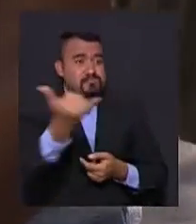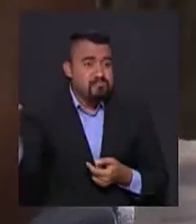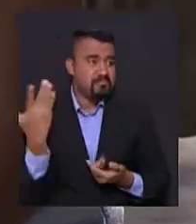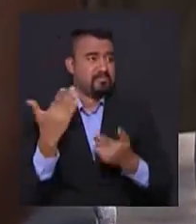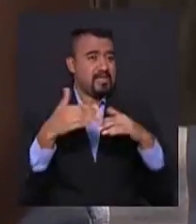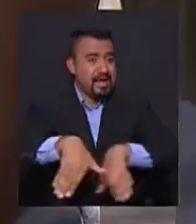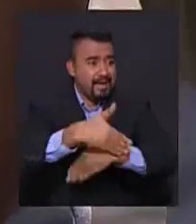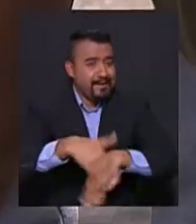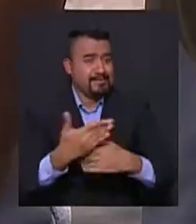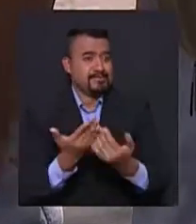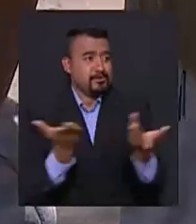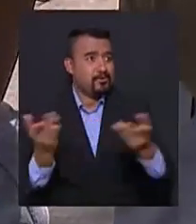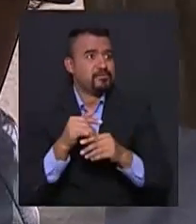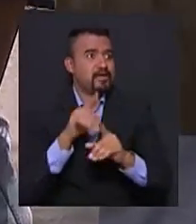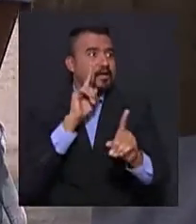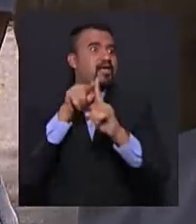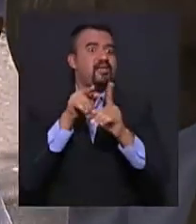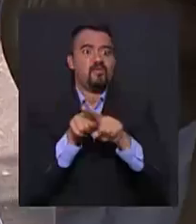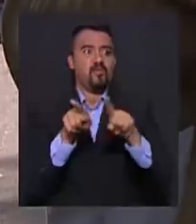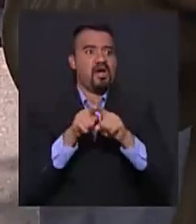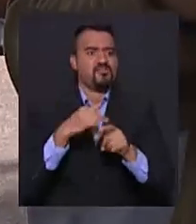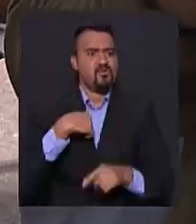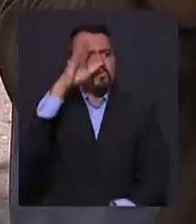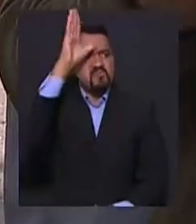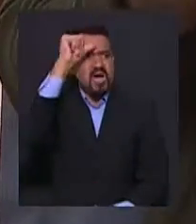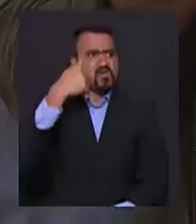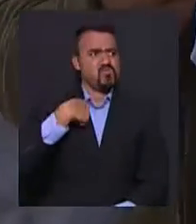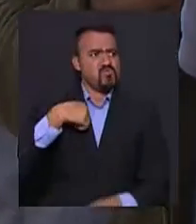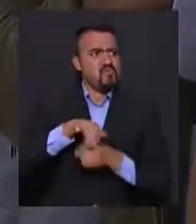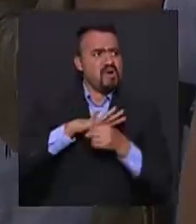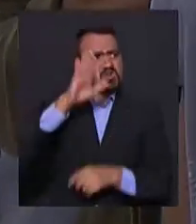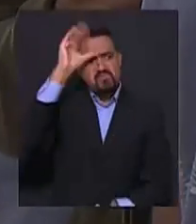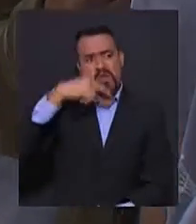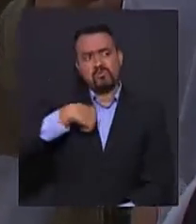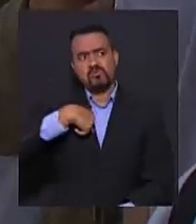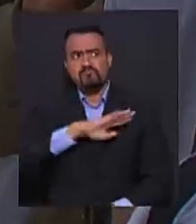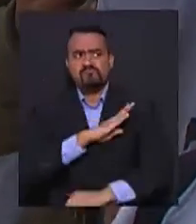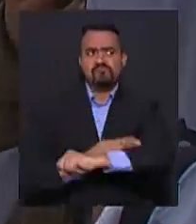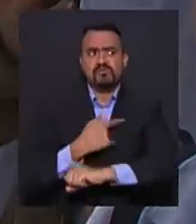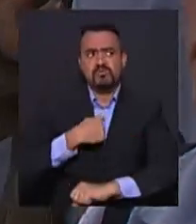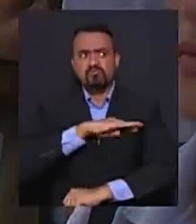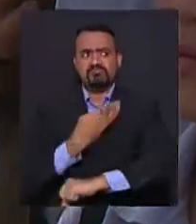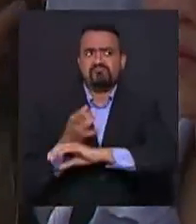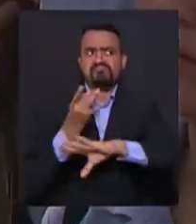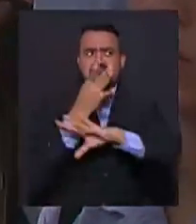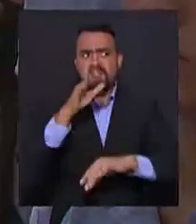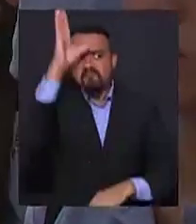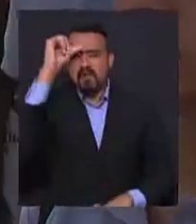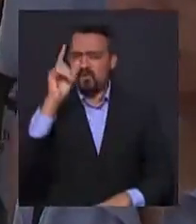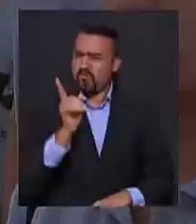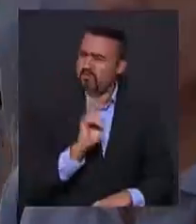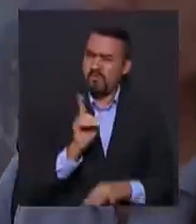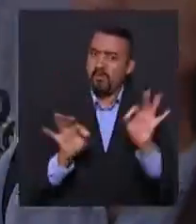ni jóvenes que sueñen con ser los duros de sus barrios. Que sean unos duros, pero en cocina, en arte,